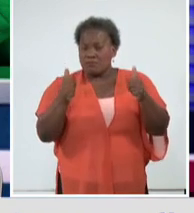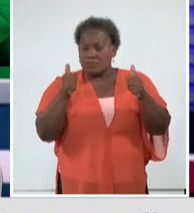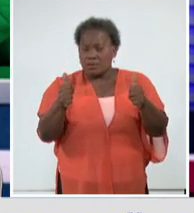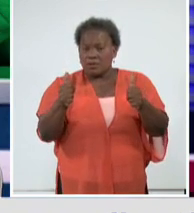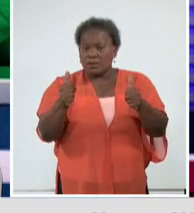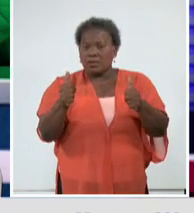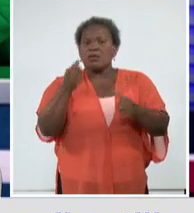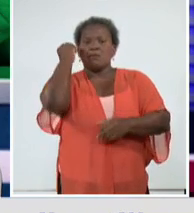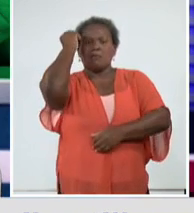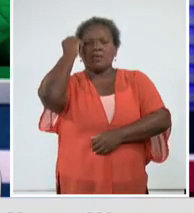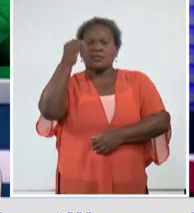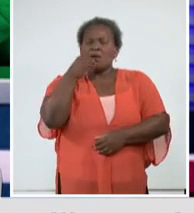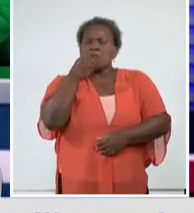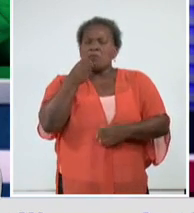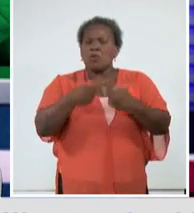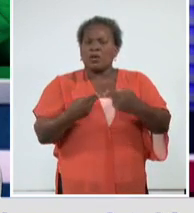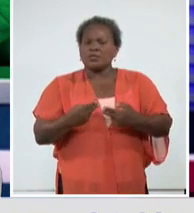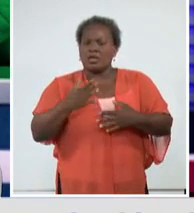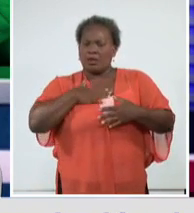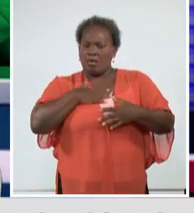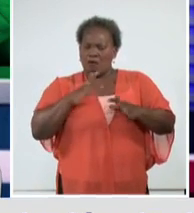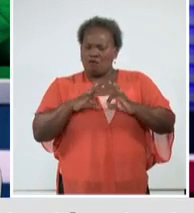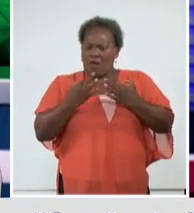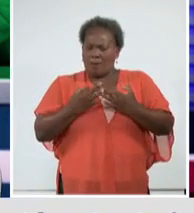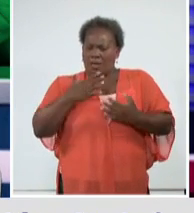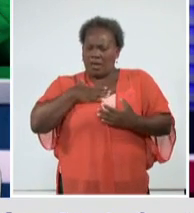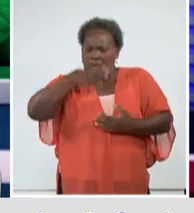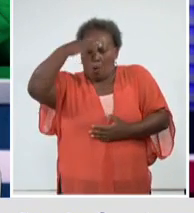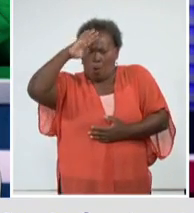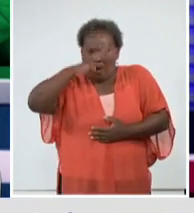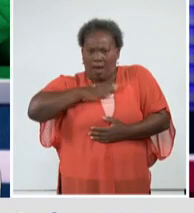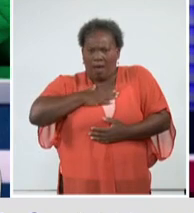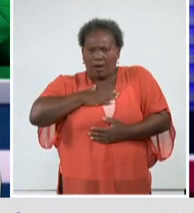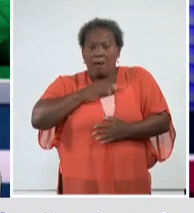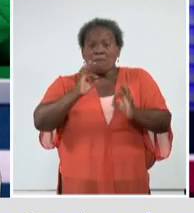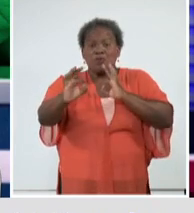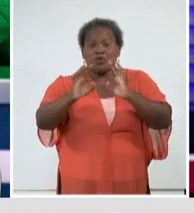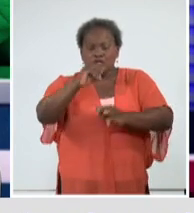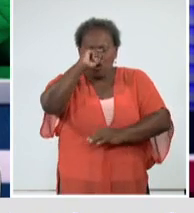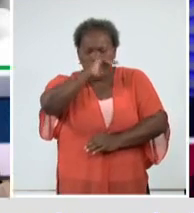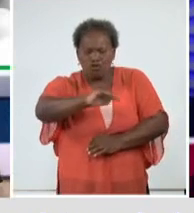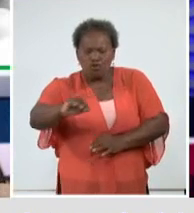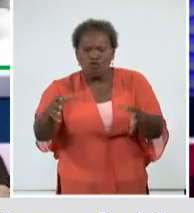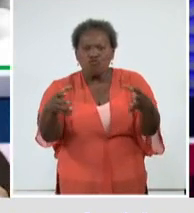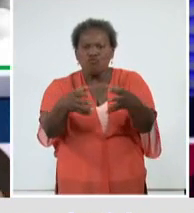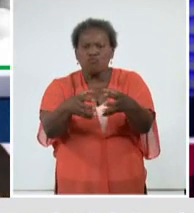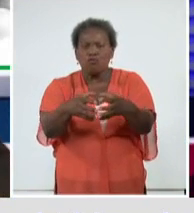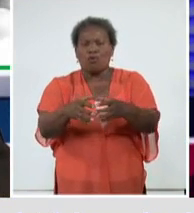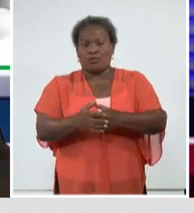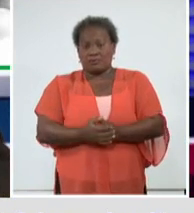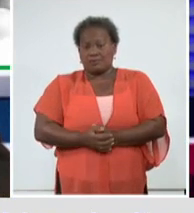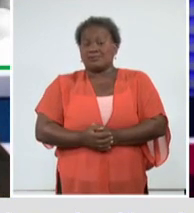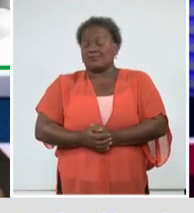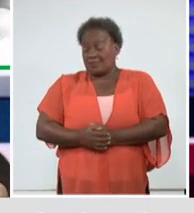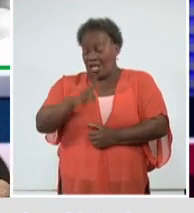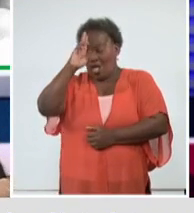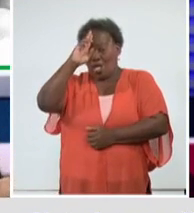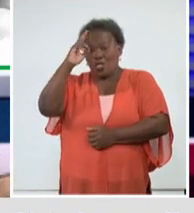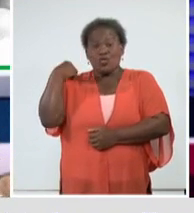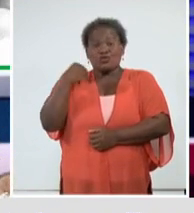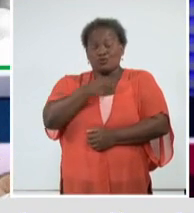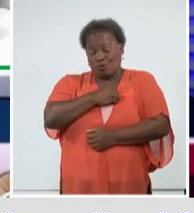podemos hacer como familia cubana para la protección de la infancia. Hemos tenido que lamentar también el fallecimiento